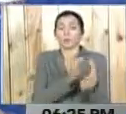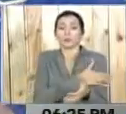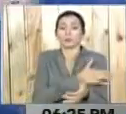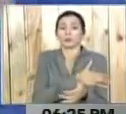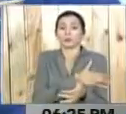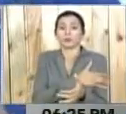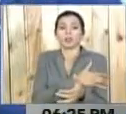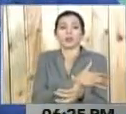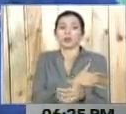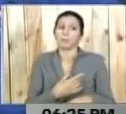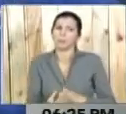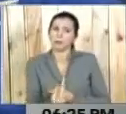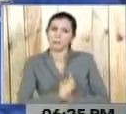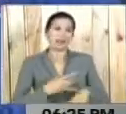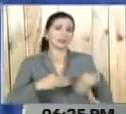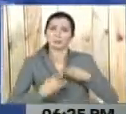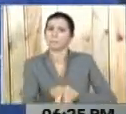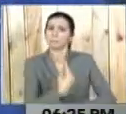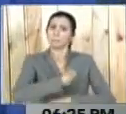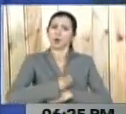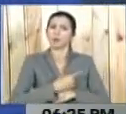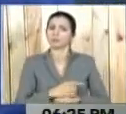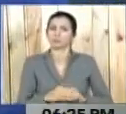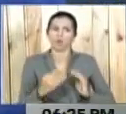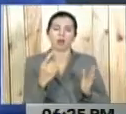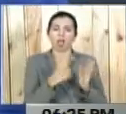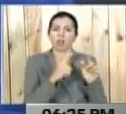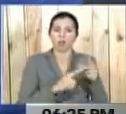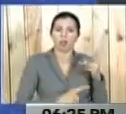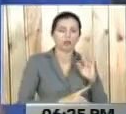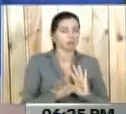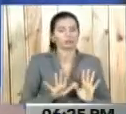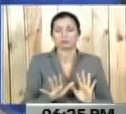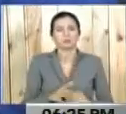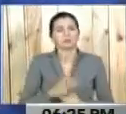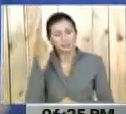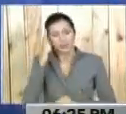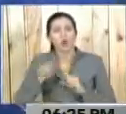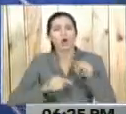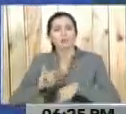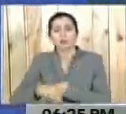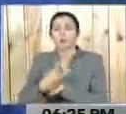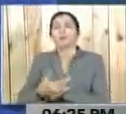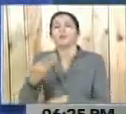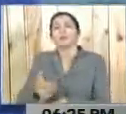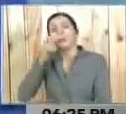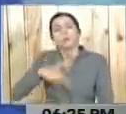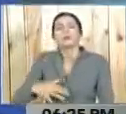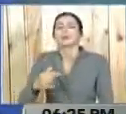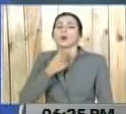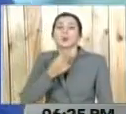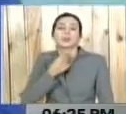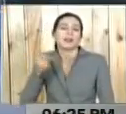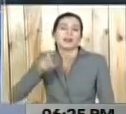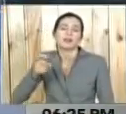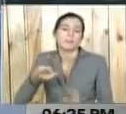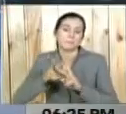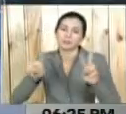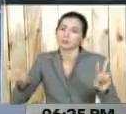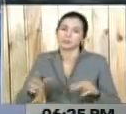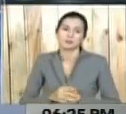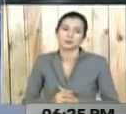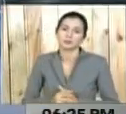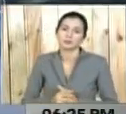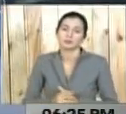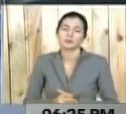no se dejen imponer la agenda de los radicales. Ya vemos las consecuencias cada vez que esto pasa, y creo que lo importante es que nuestro pueblo se merece la paz hasta estas Navidades. Fíjense, hay un elemento